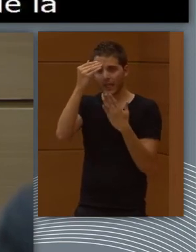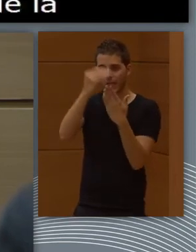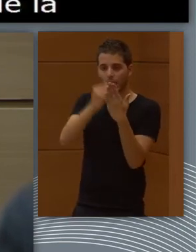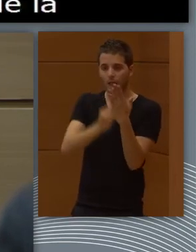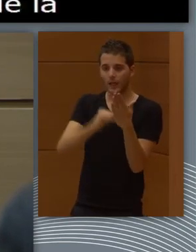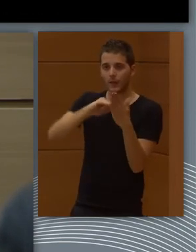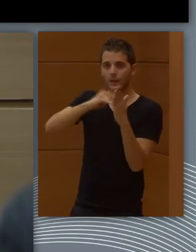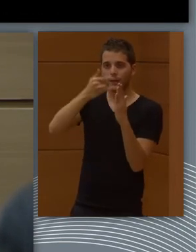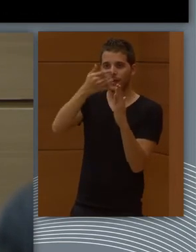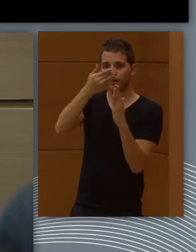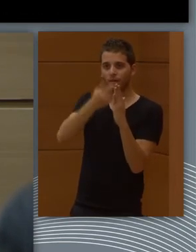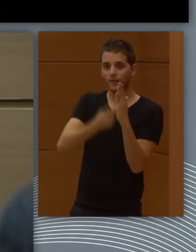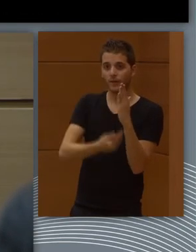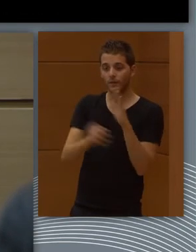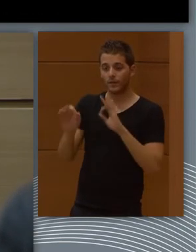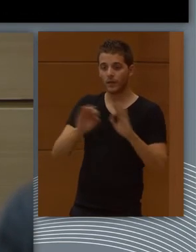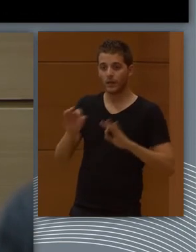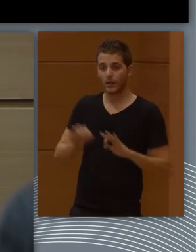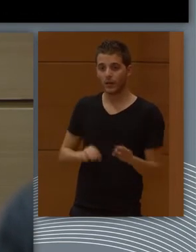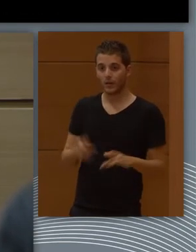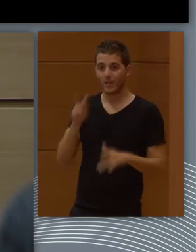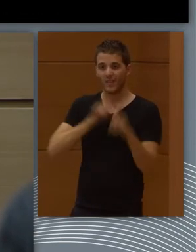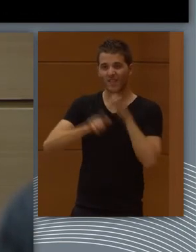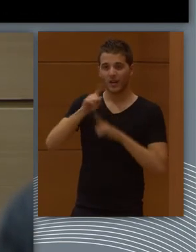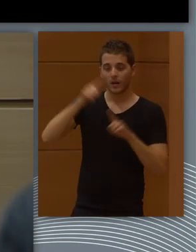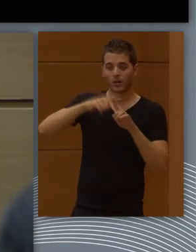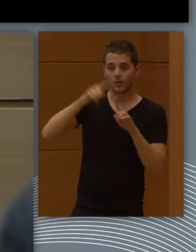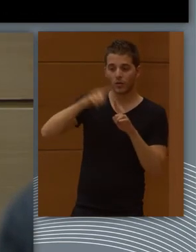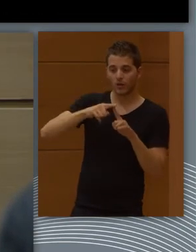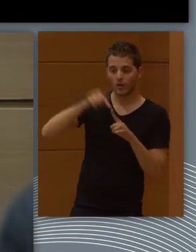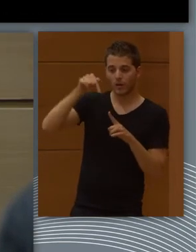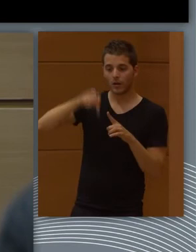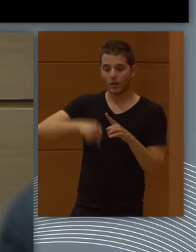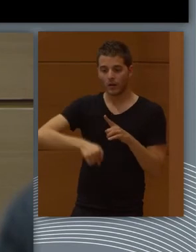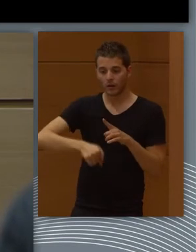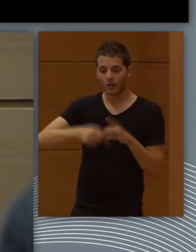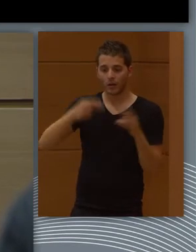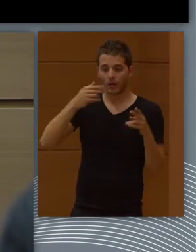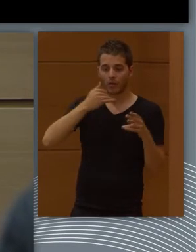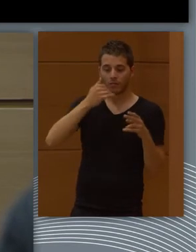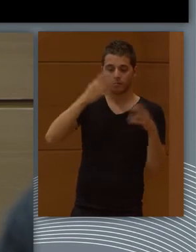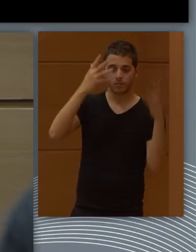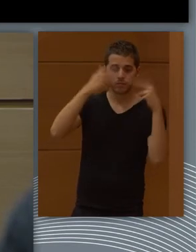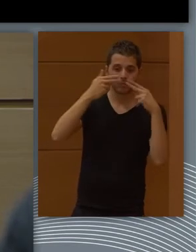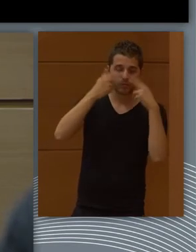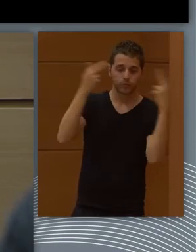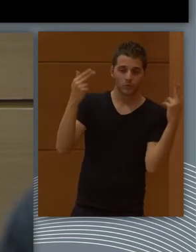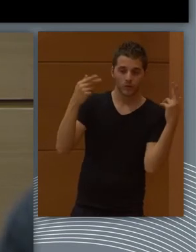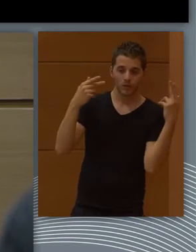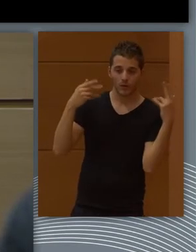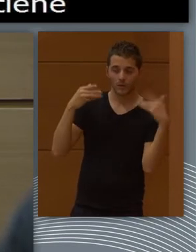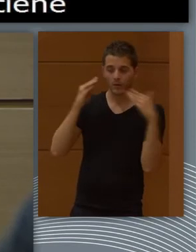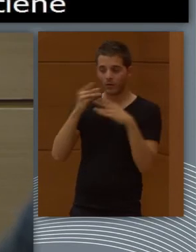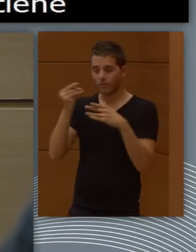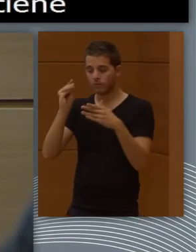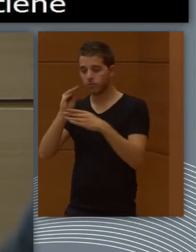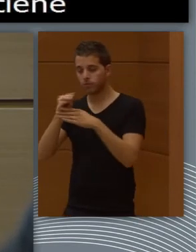Toledo, de una concesión pública que tiene un concesionario privado. No termino de encontrarlo.